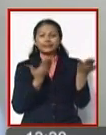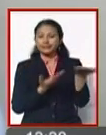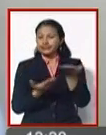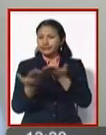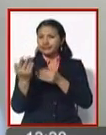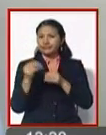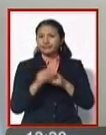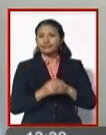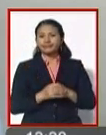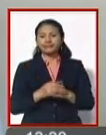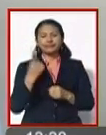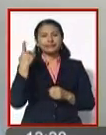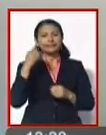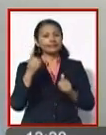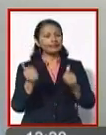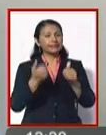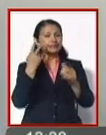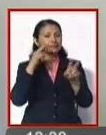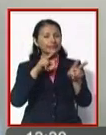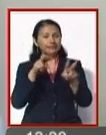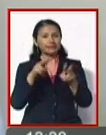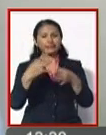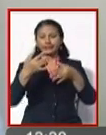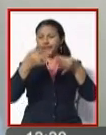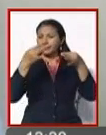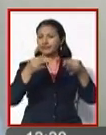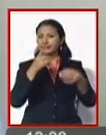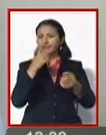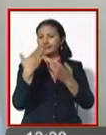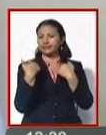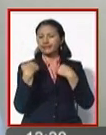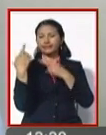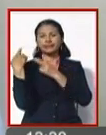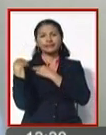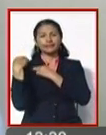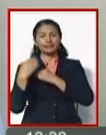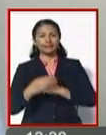llevando adelante, hacer el seguimiento y determinar responsabilidades.